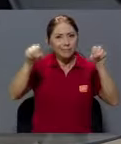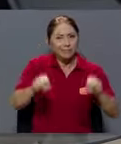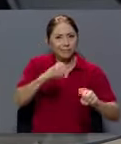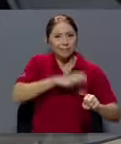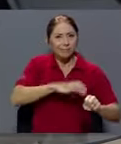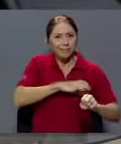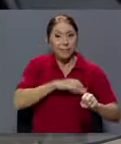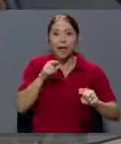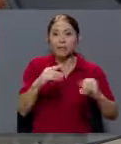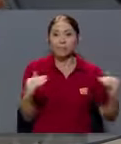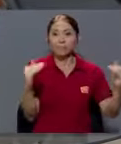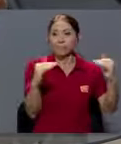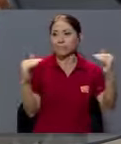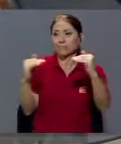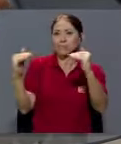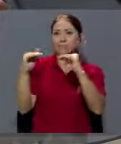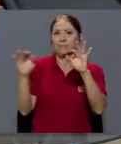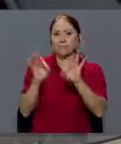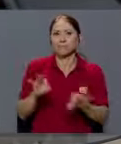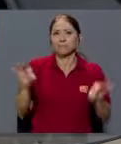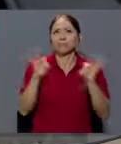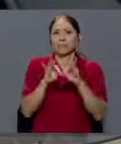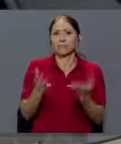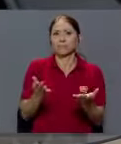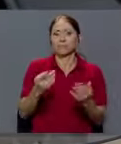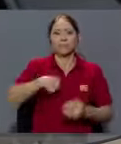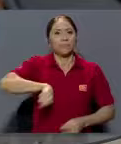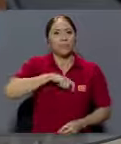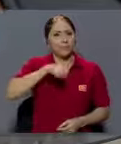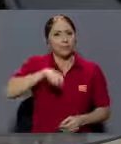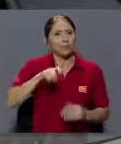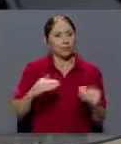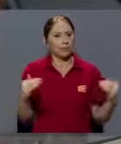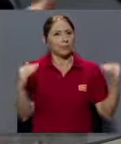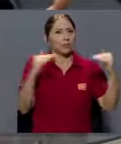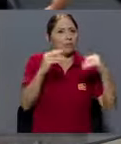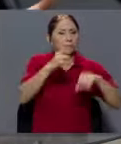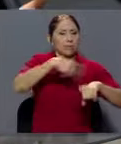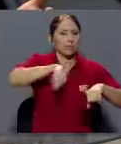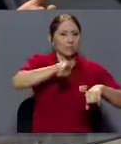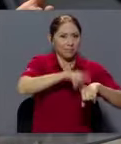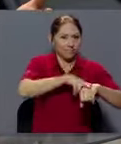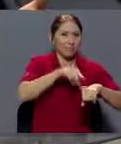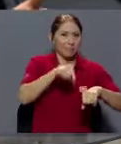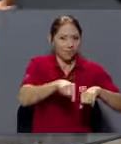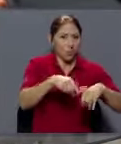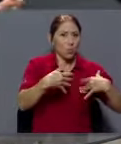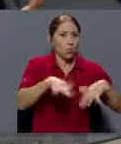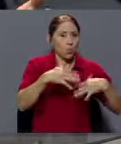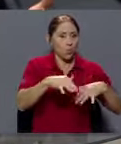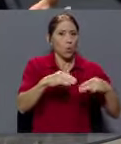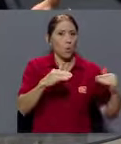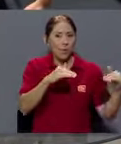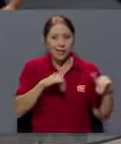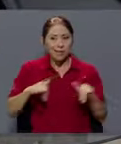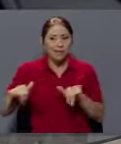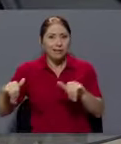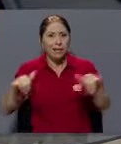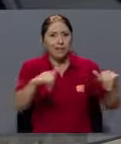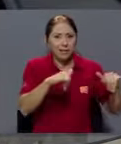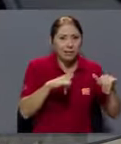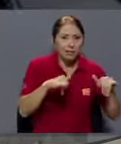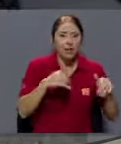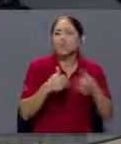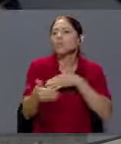calidad donde los estándares son fundamentales, y por eso necesitamos tener estándares a nivel nacional que indistintamente